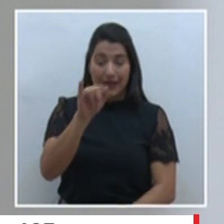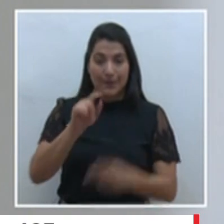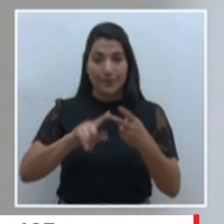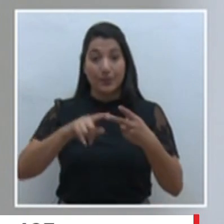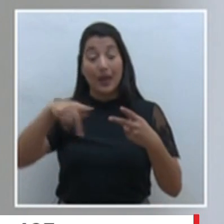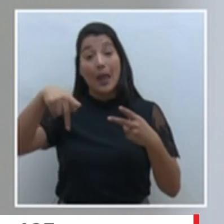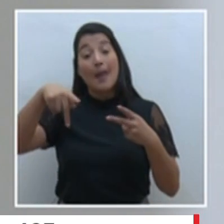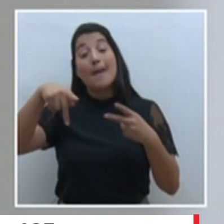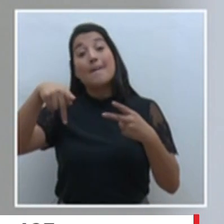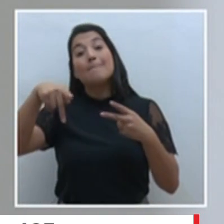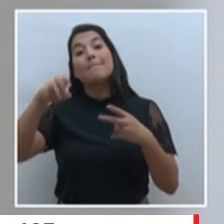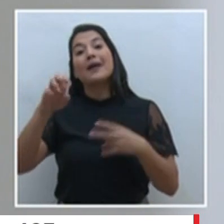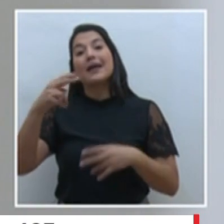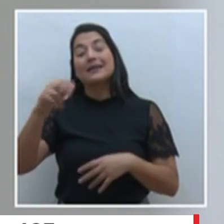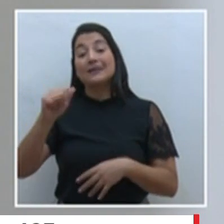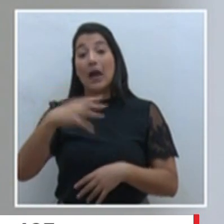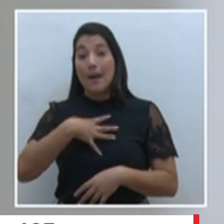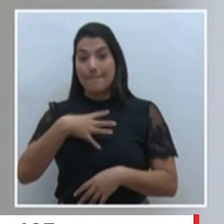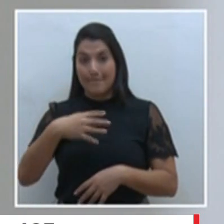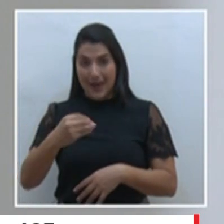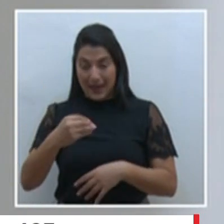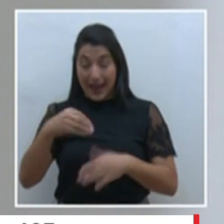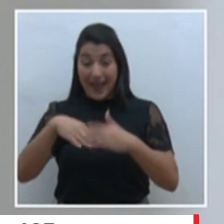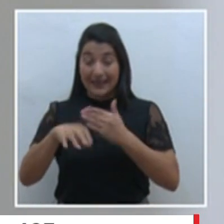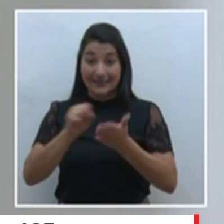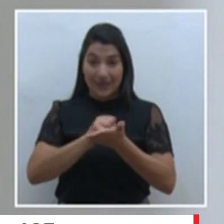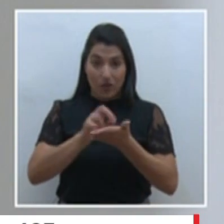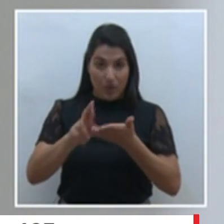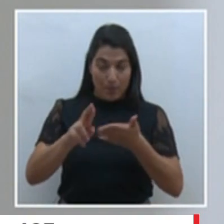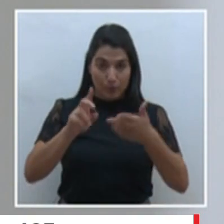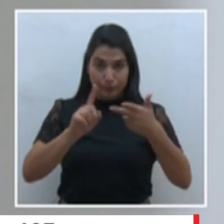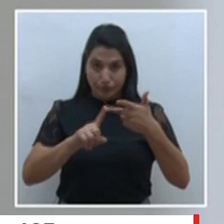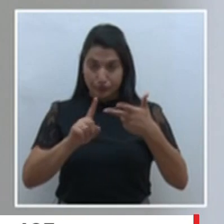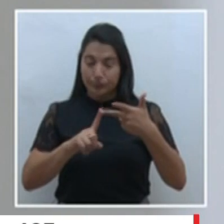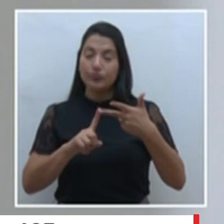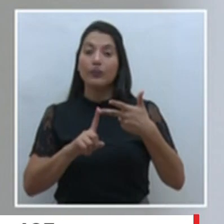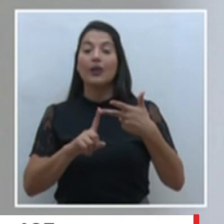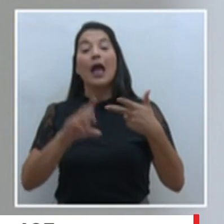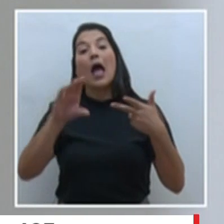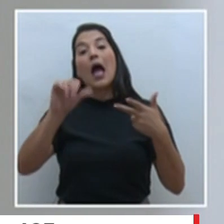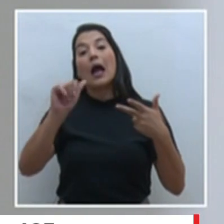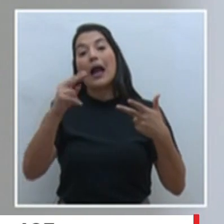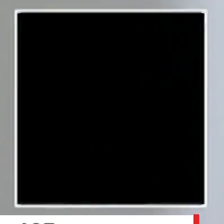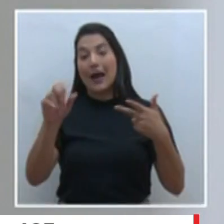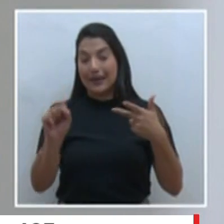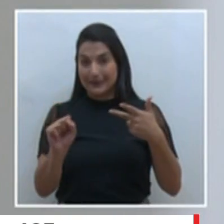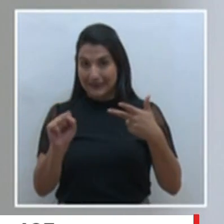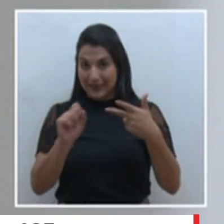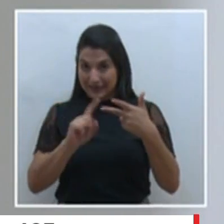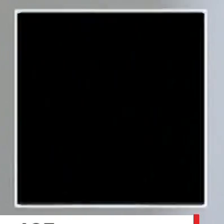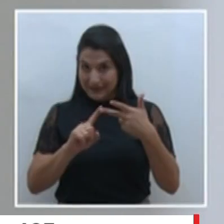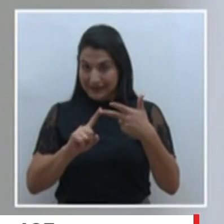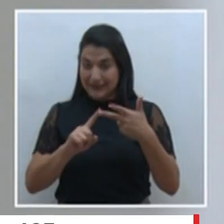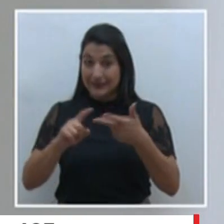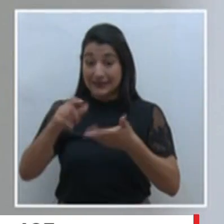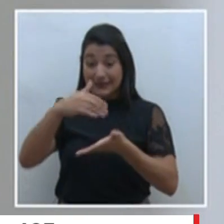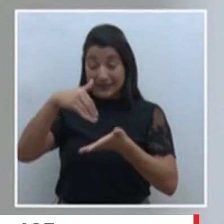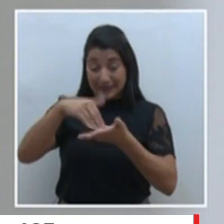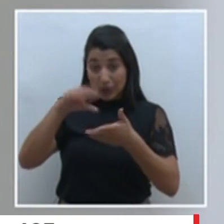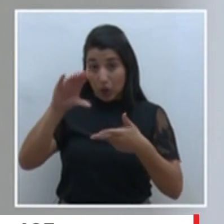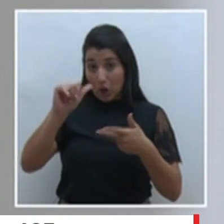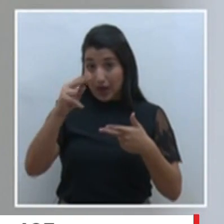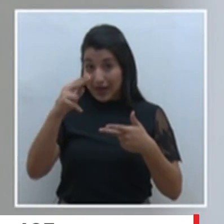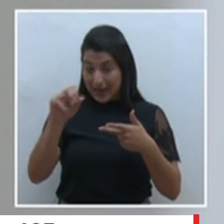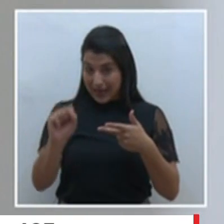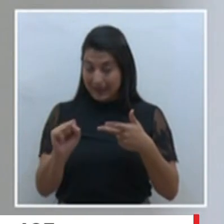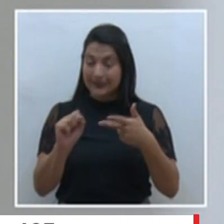Peñas Blancas, en el cantón de San Ramón, los distritos Cañas, el casco central del cantón de Cañas, el